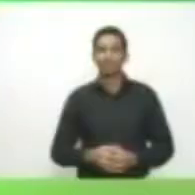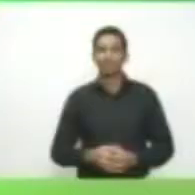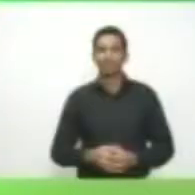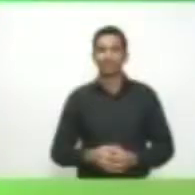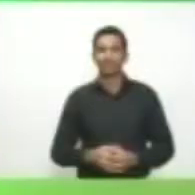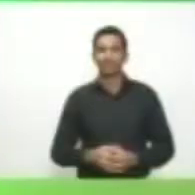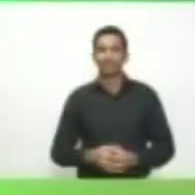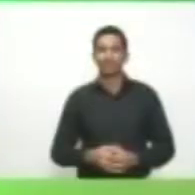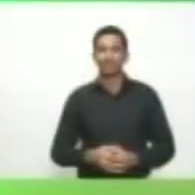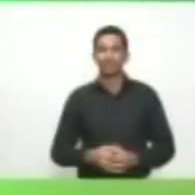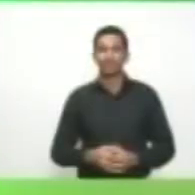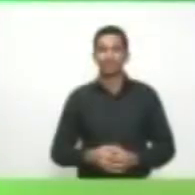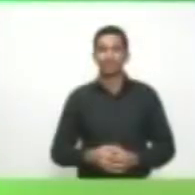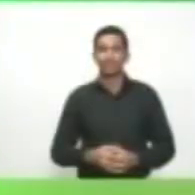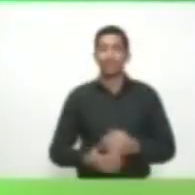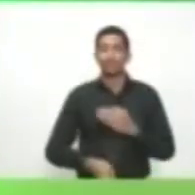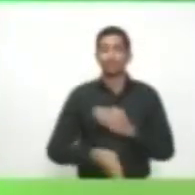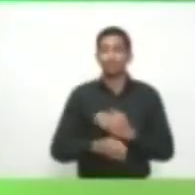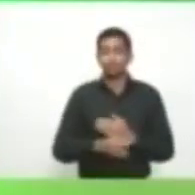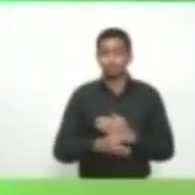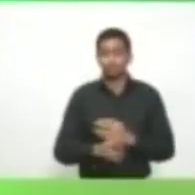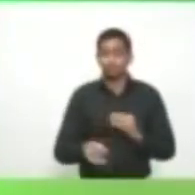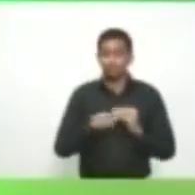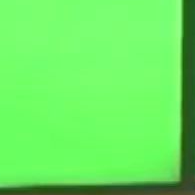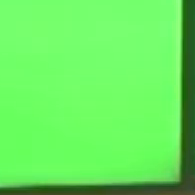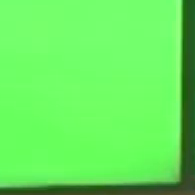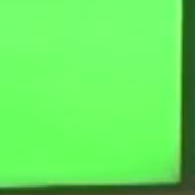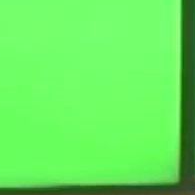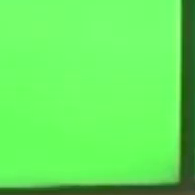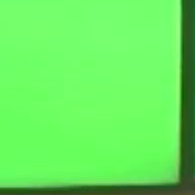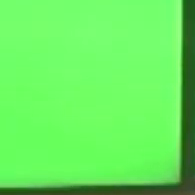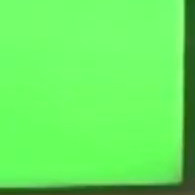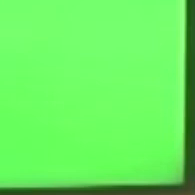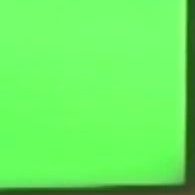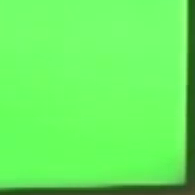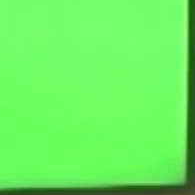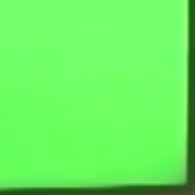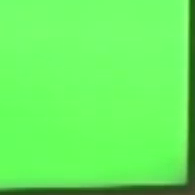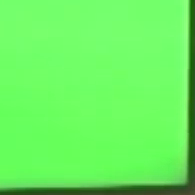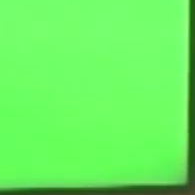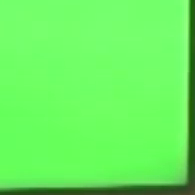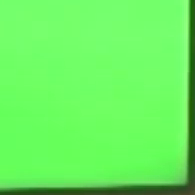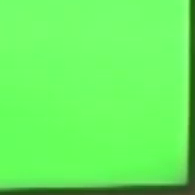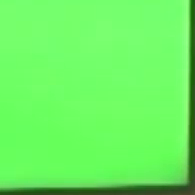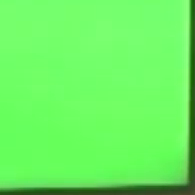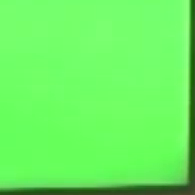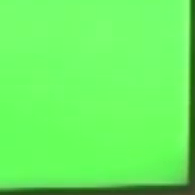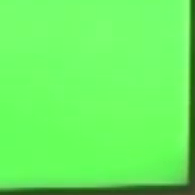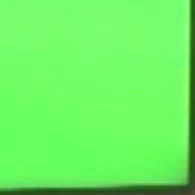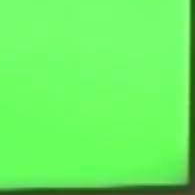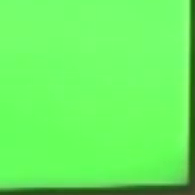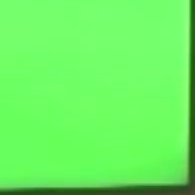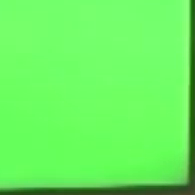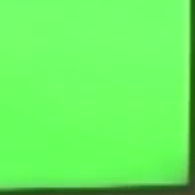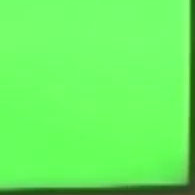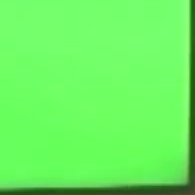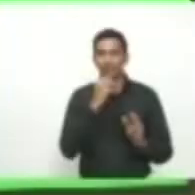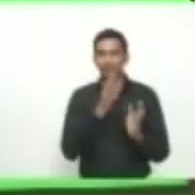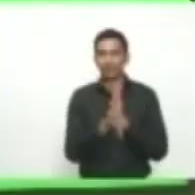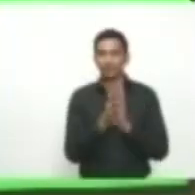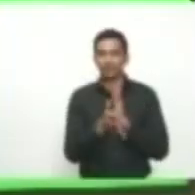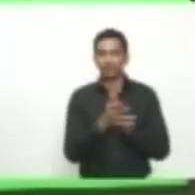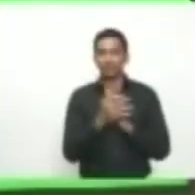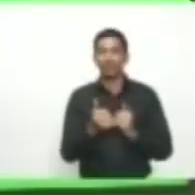Información del entretenimiento. Seguimos con más noticias. Bien, tenemos más información aquí en las noticias. Vamos para el municipio de Soledad